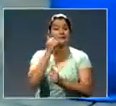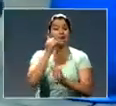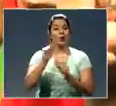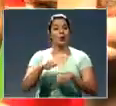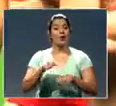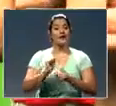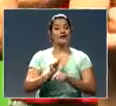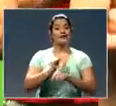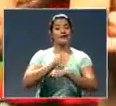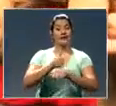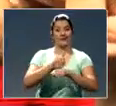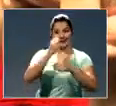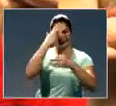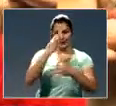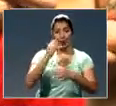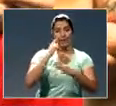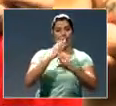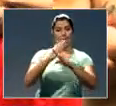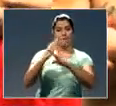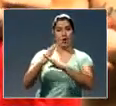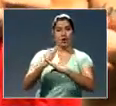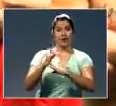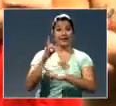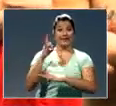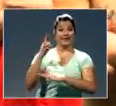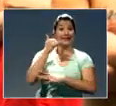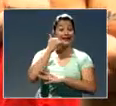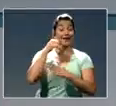para bloquear la señal celular en las cárceles.